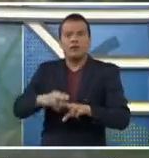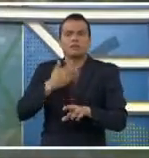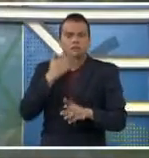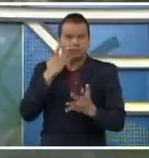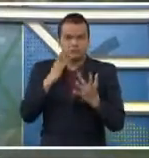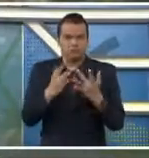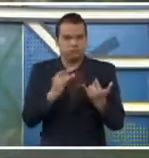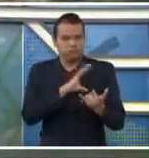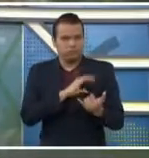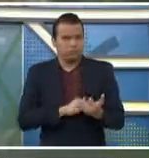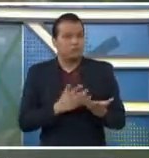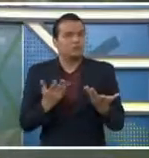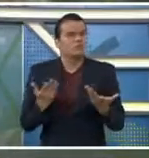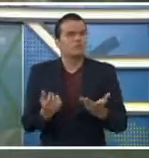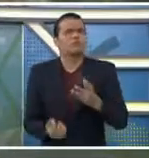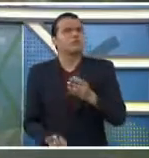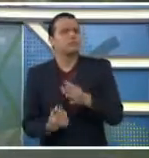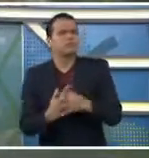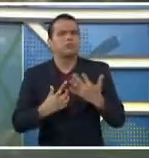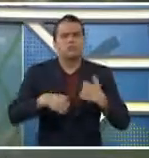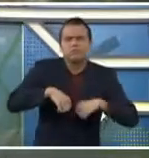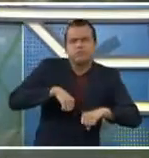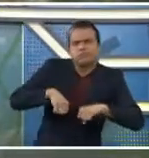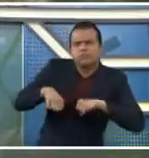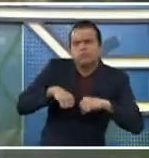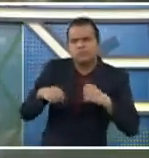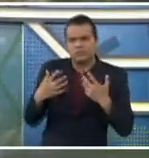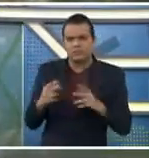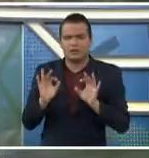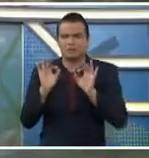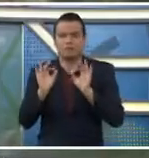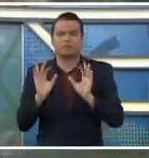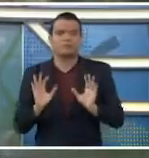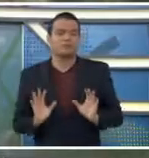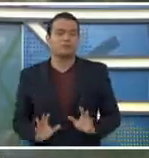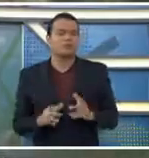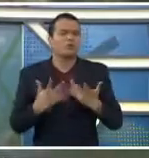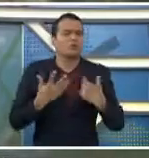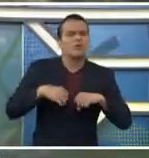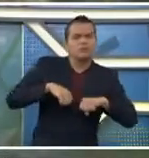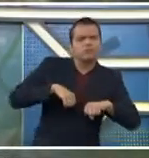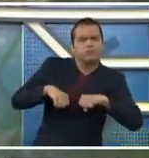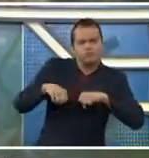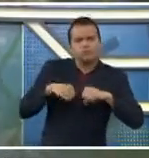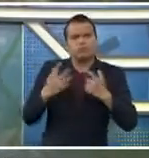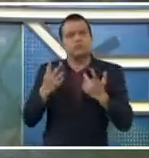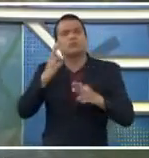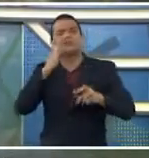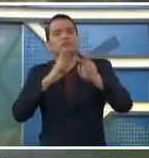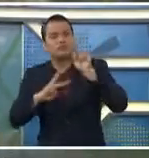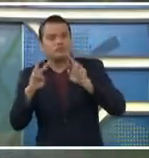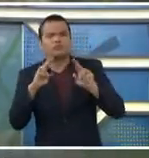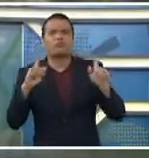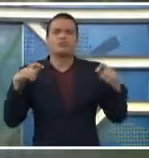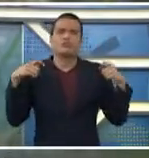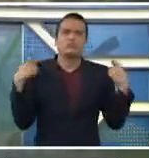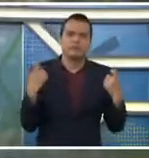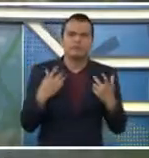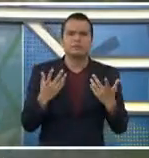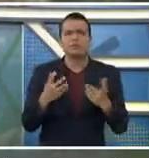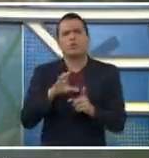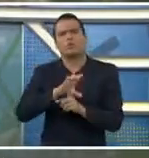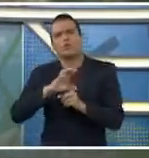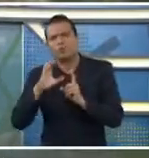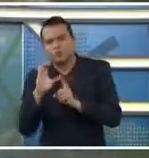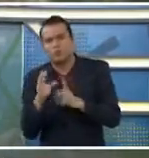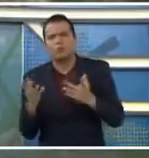El emprendimiento tiene que ser el motor económico de nuestra ciudad y el emprendimiento puede ser basado en turismo, comercio,